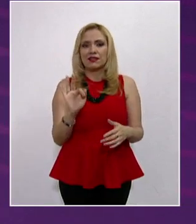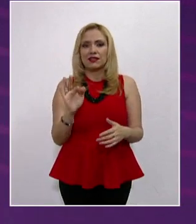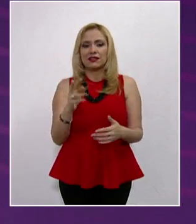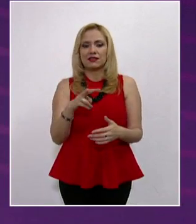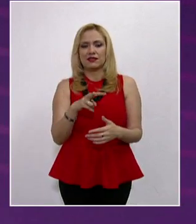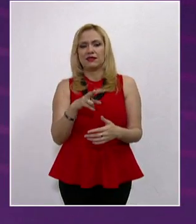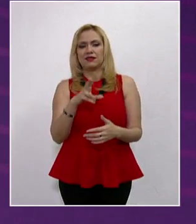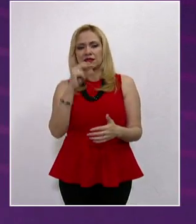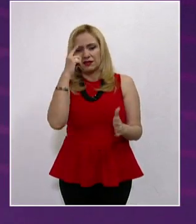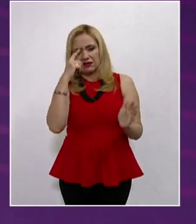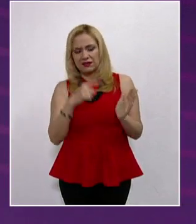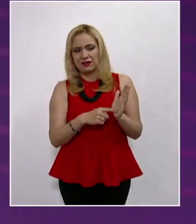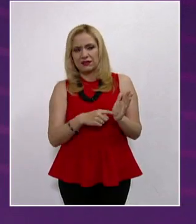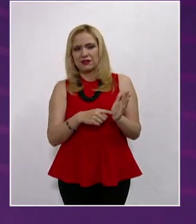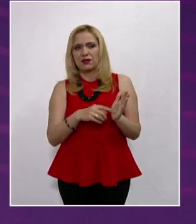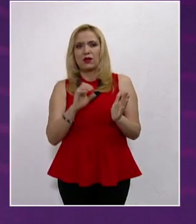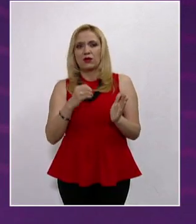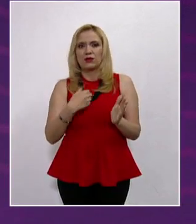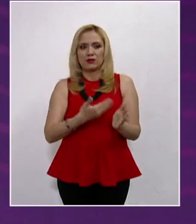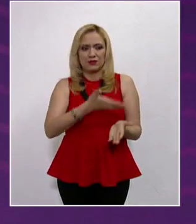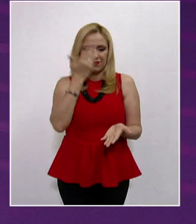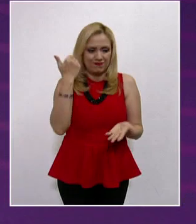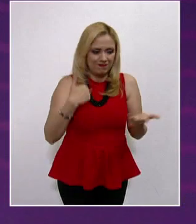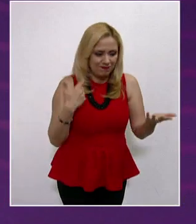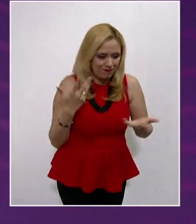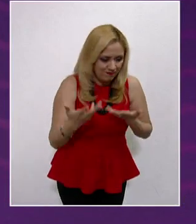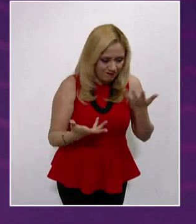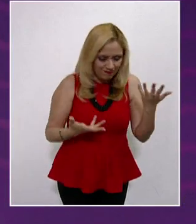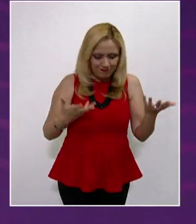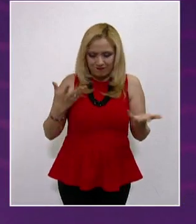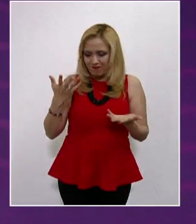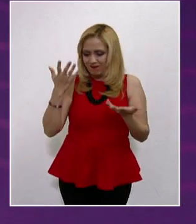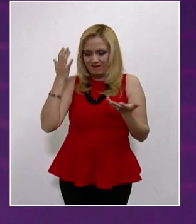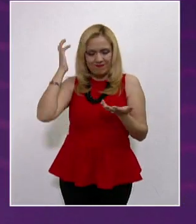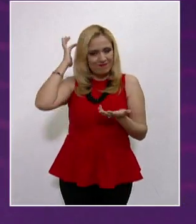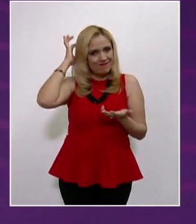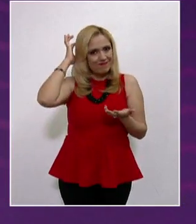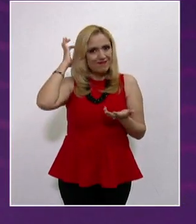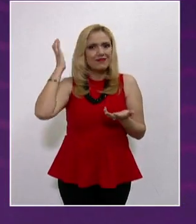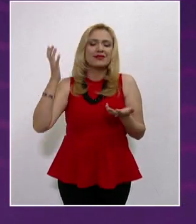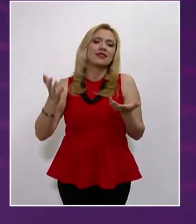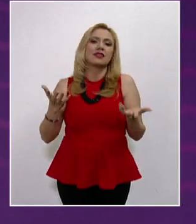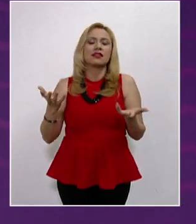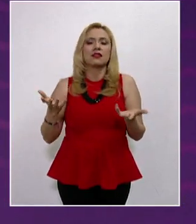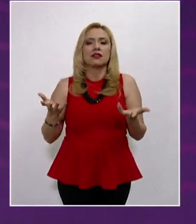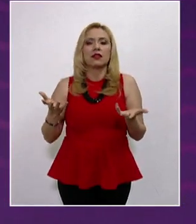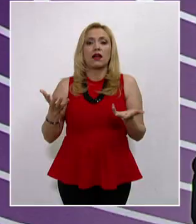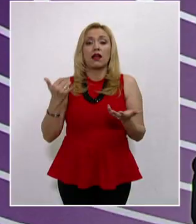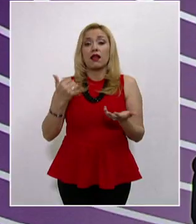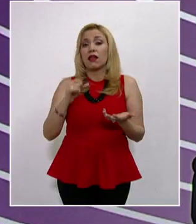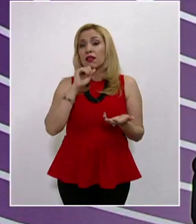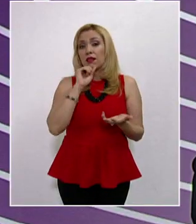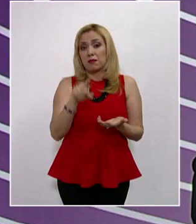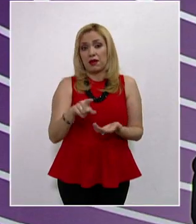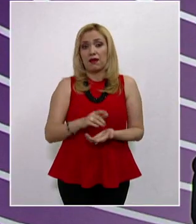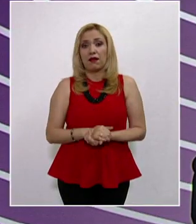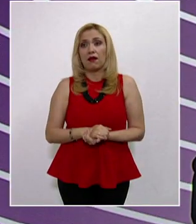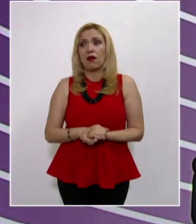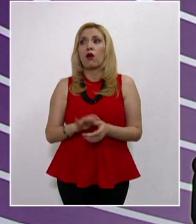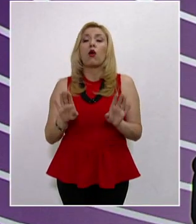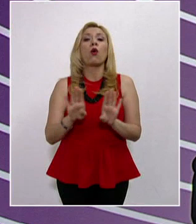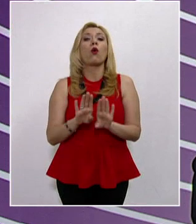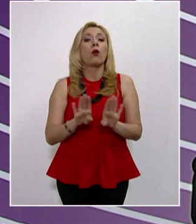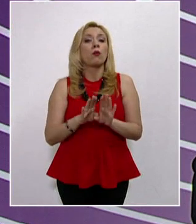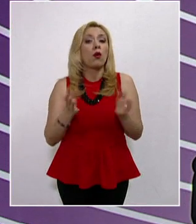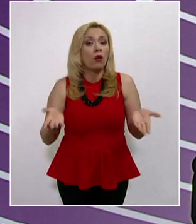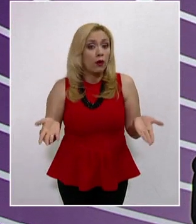escepticismo, pero también de no saber cómo acercarse. También cómo se va a